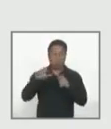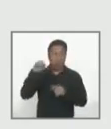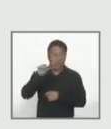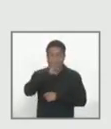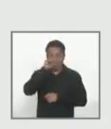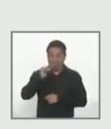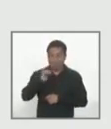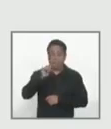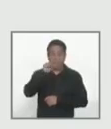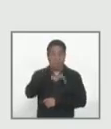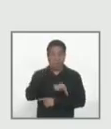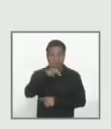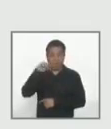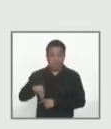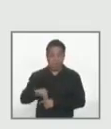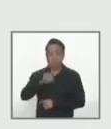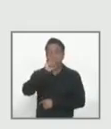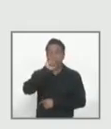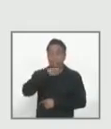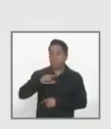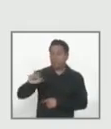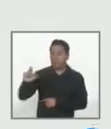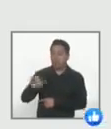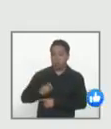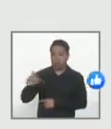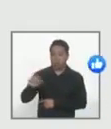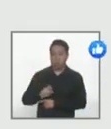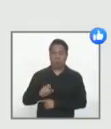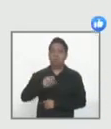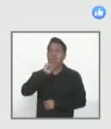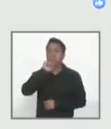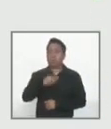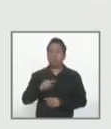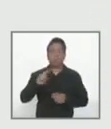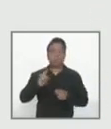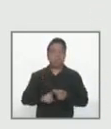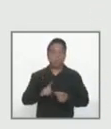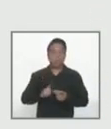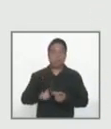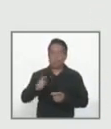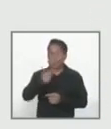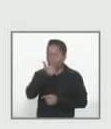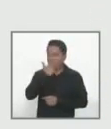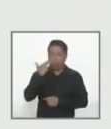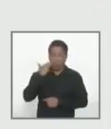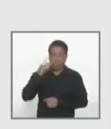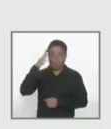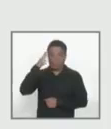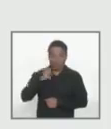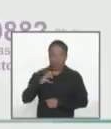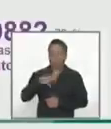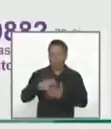Miahuatlán de Porfirio Díaz, Santa Cruz, Jojocotlán y la heroica ciudad de Guajuapan de León.